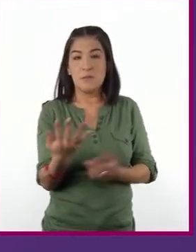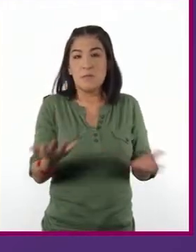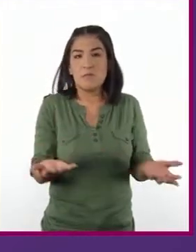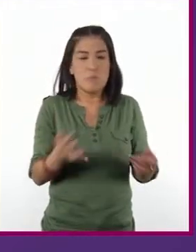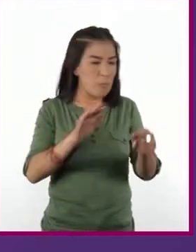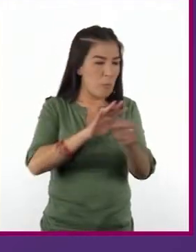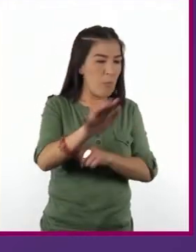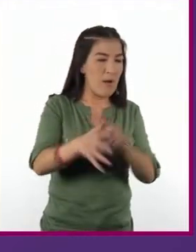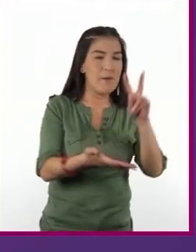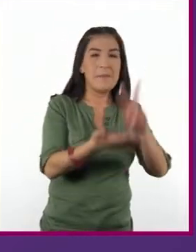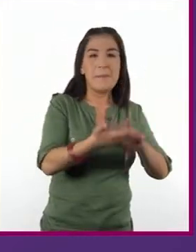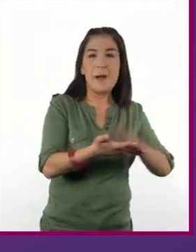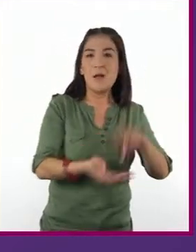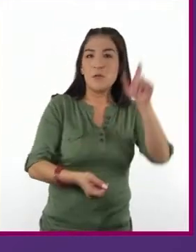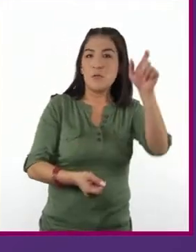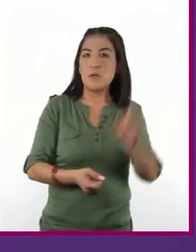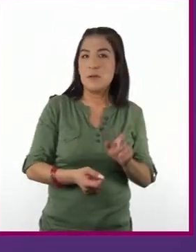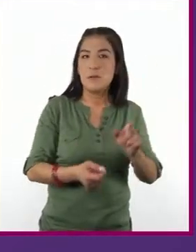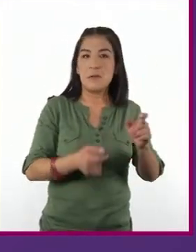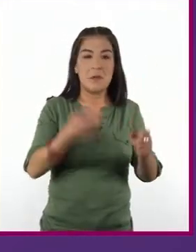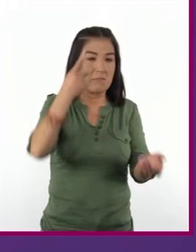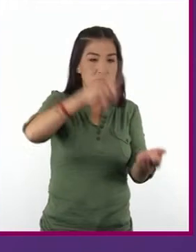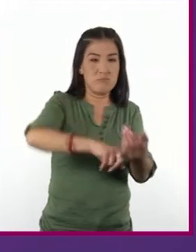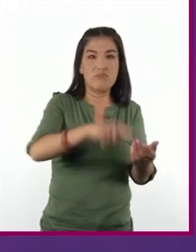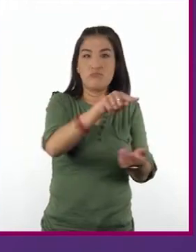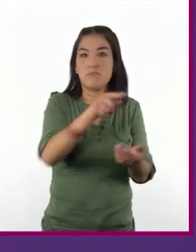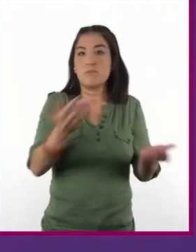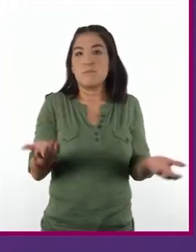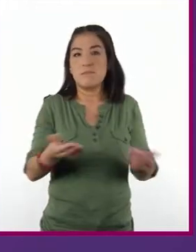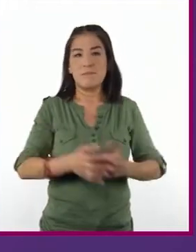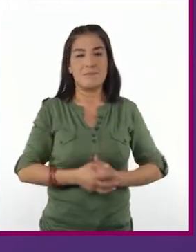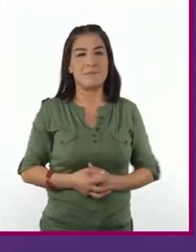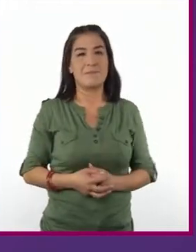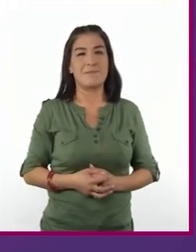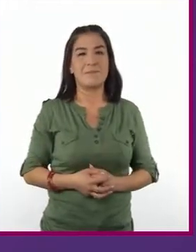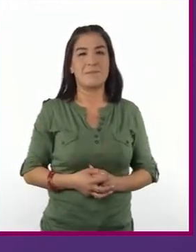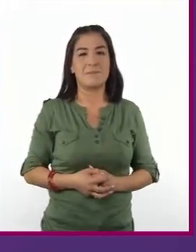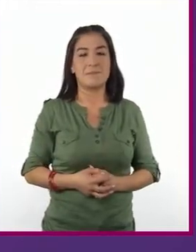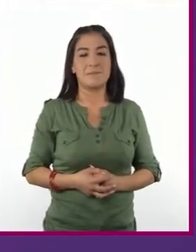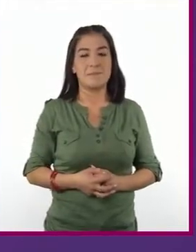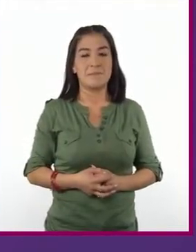¿cuál fue el valor de x que se introdujo?